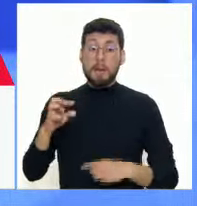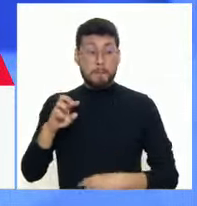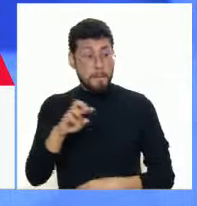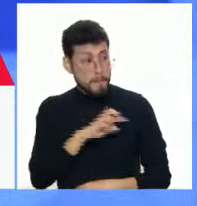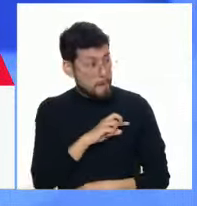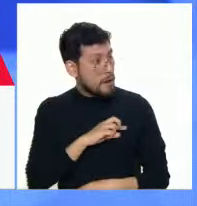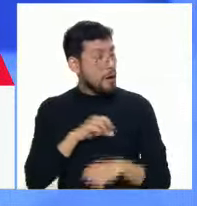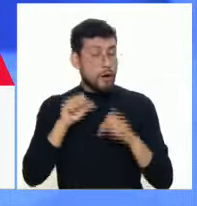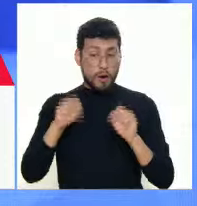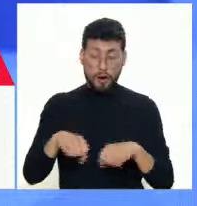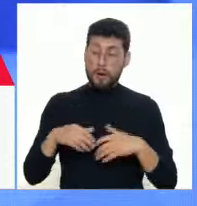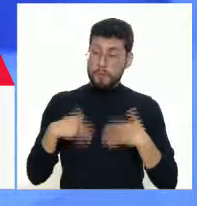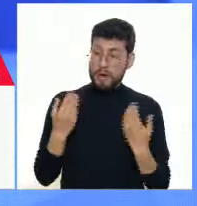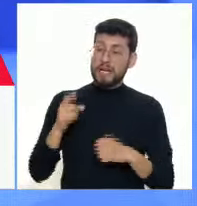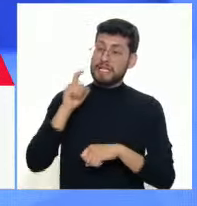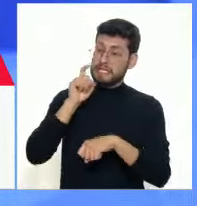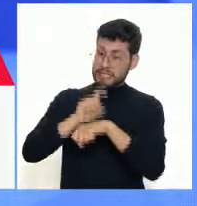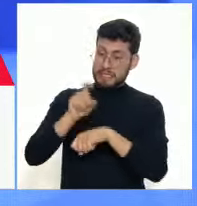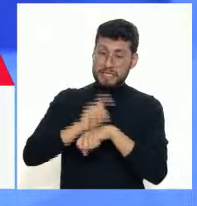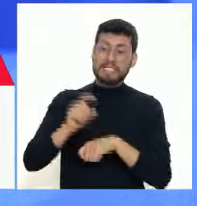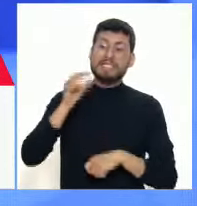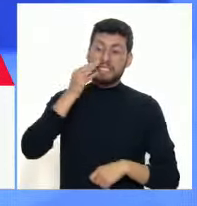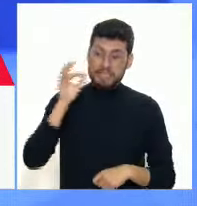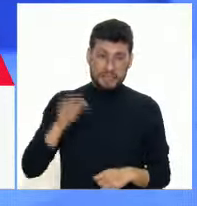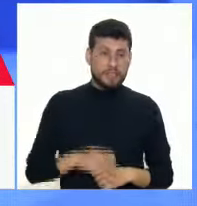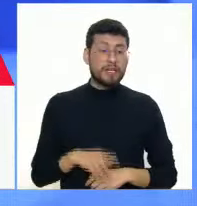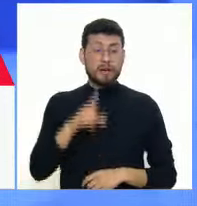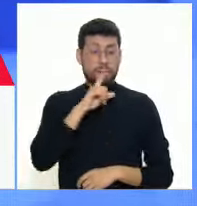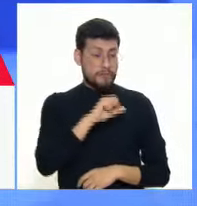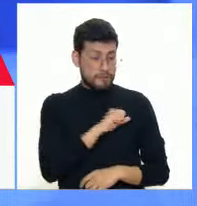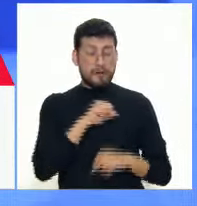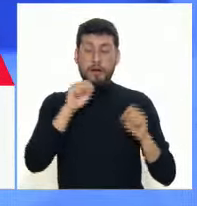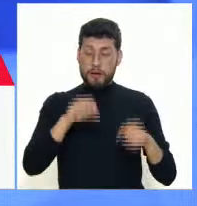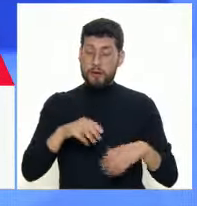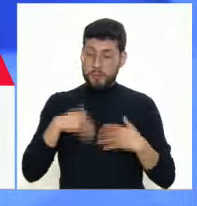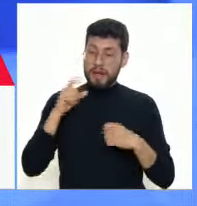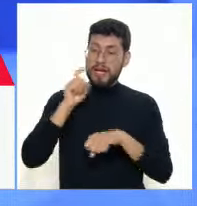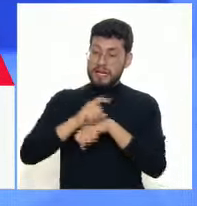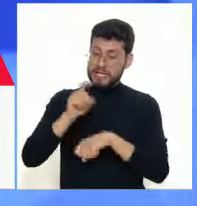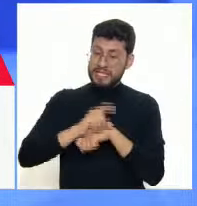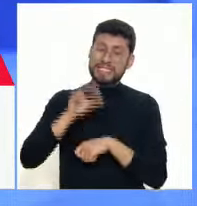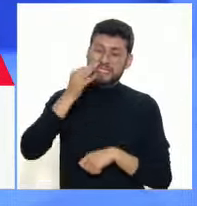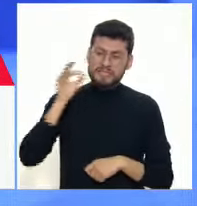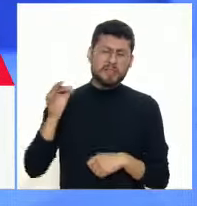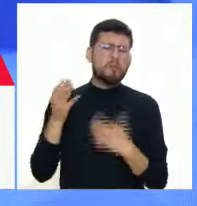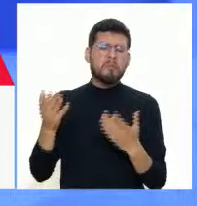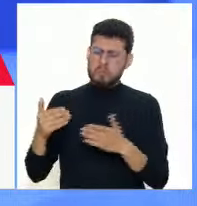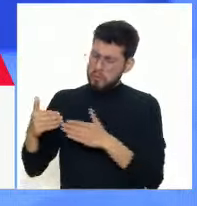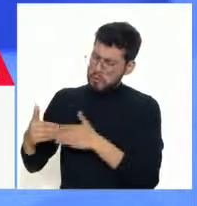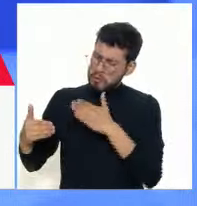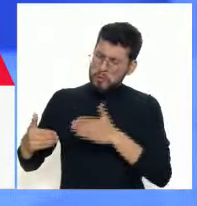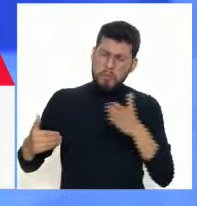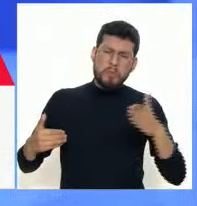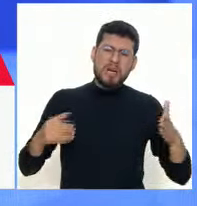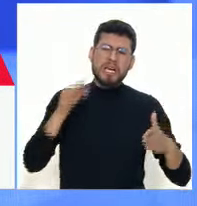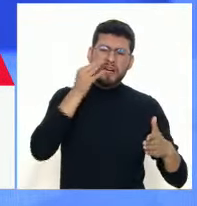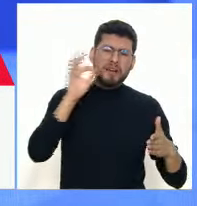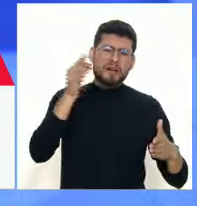primaria podamos enseñar inglés, y en secundaria podamos enseñar inglés. ¿Con qué propósito?